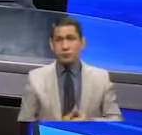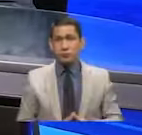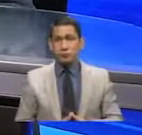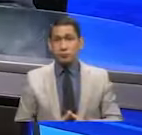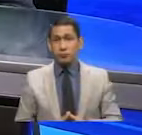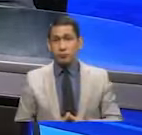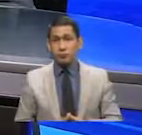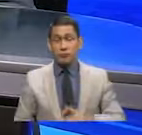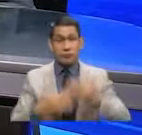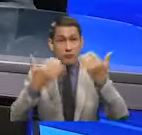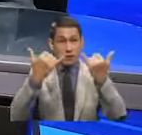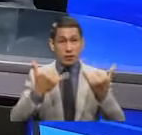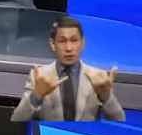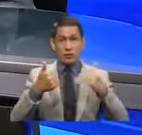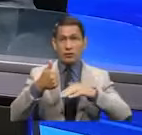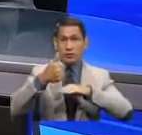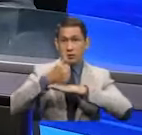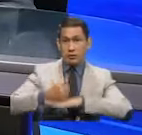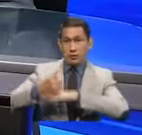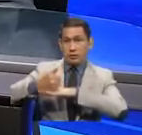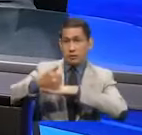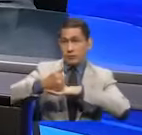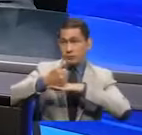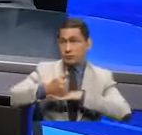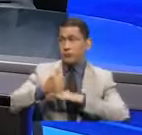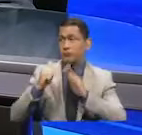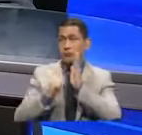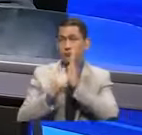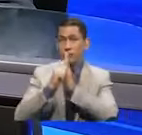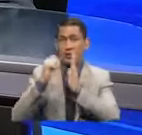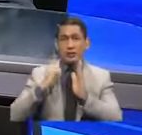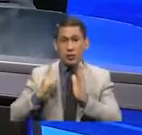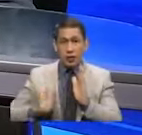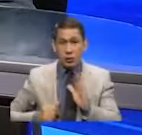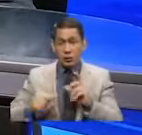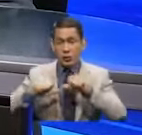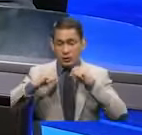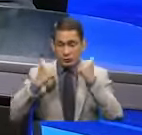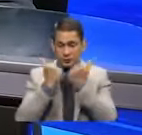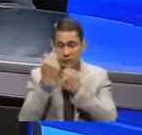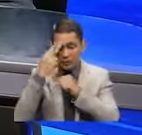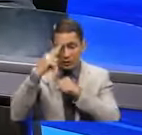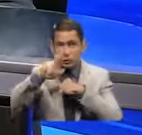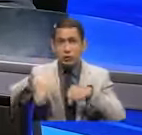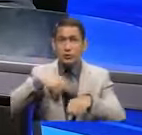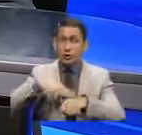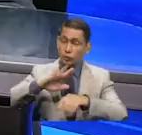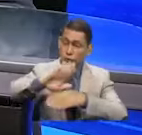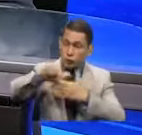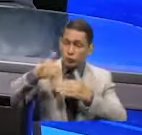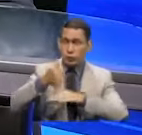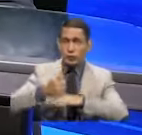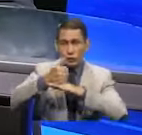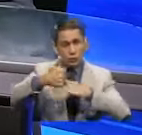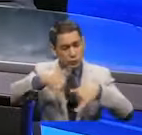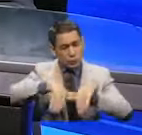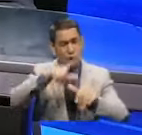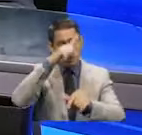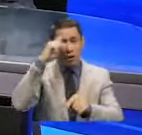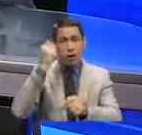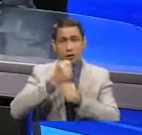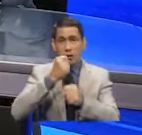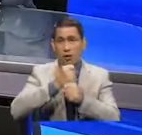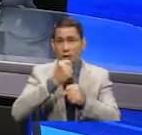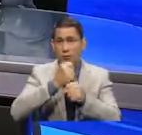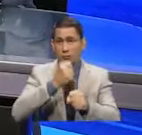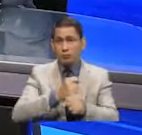entidades pertinentes, la Defensoría del Pueblo, el Ministerio de Salud y la Asamblea, pues hagan el trabajo que tienen que hacer. No esperar al plazo máximo,